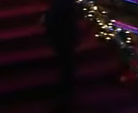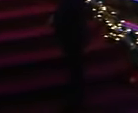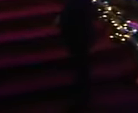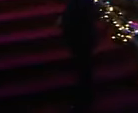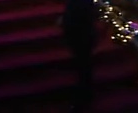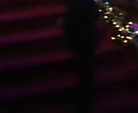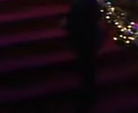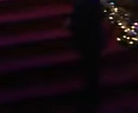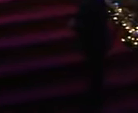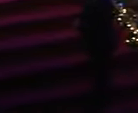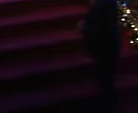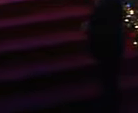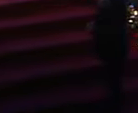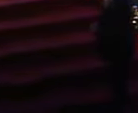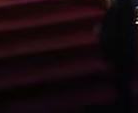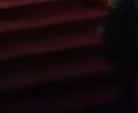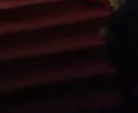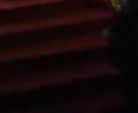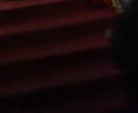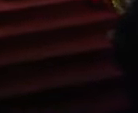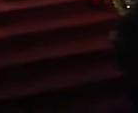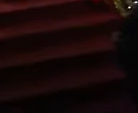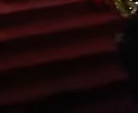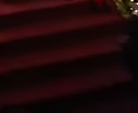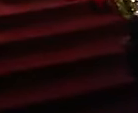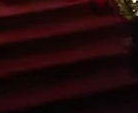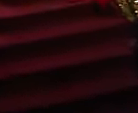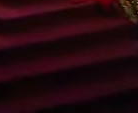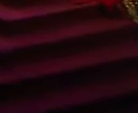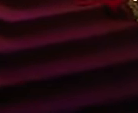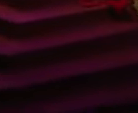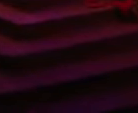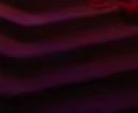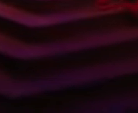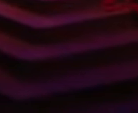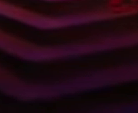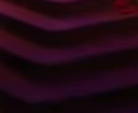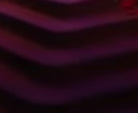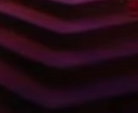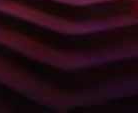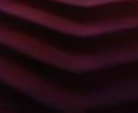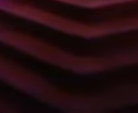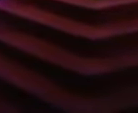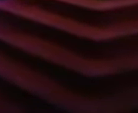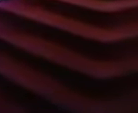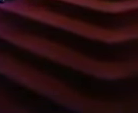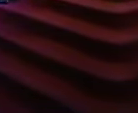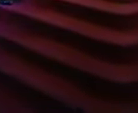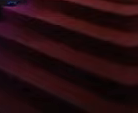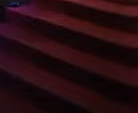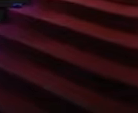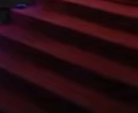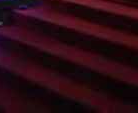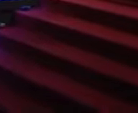¡Navidad! ¡Qué felicidad! Sí, les amamos y el pueblo de Dios dice.